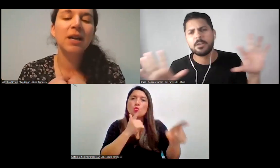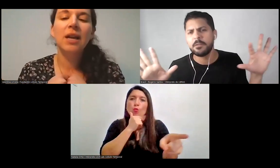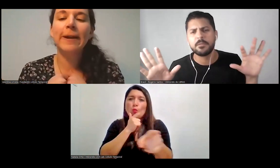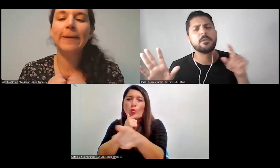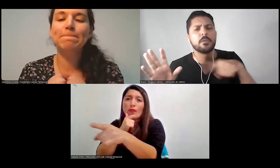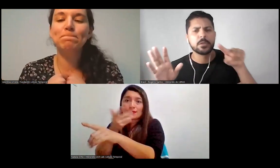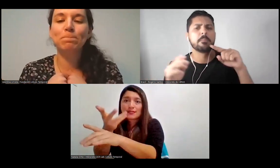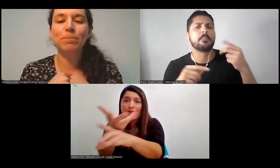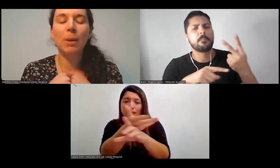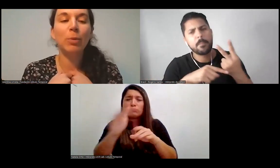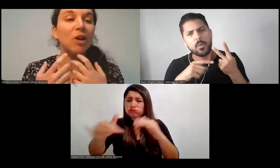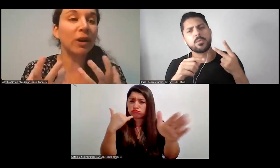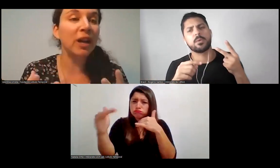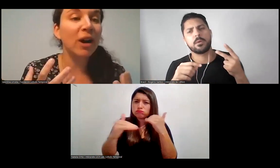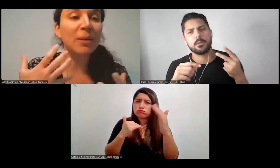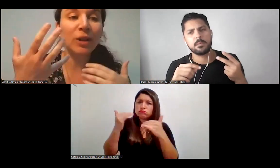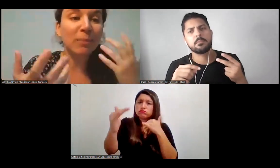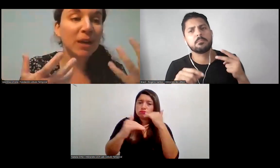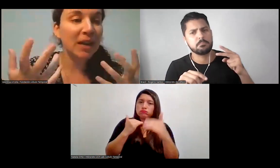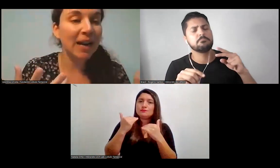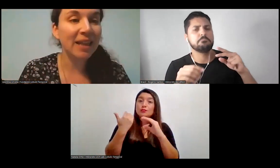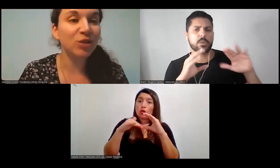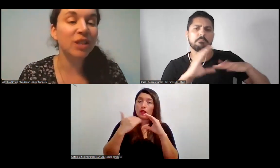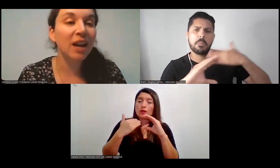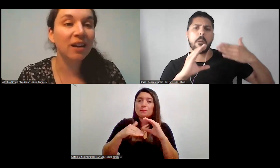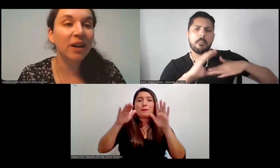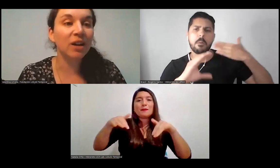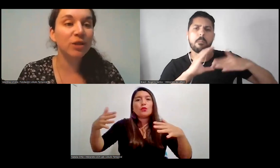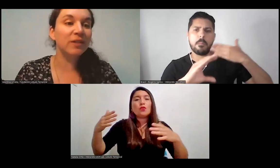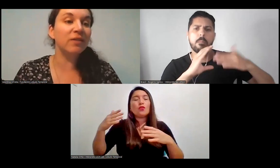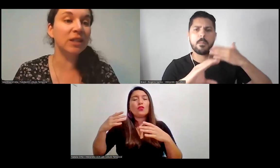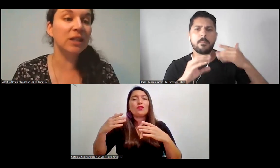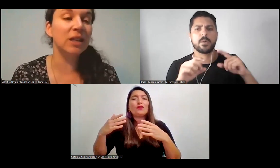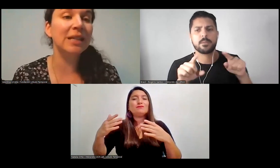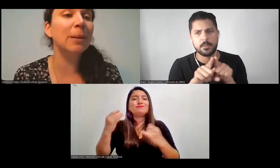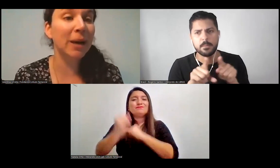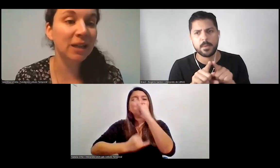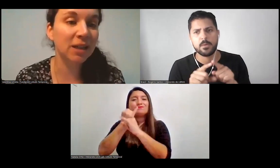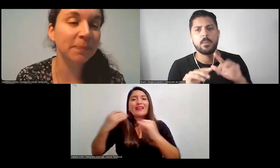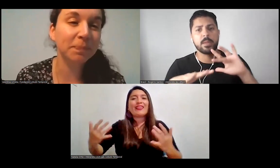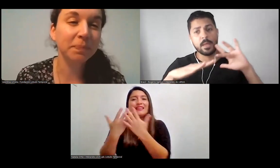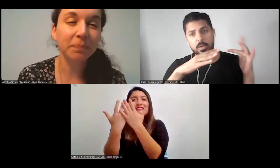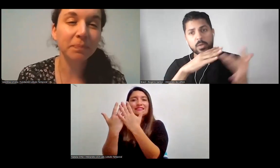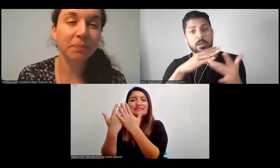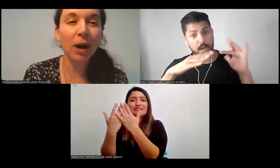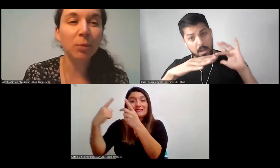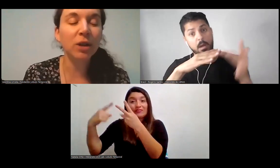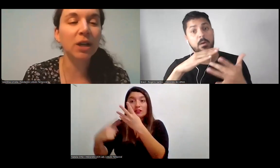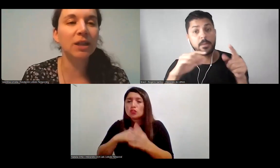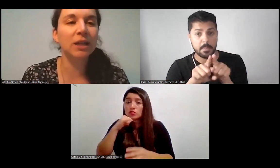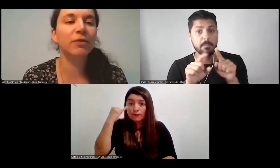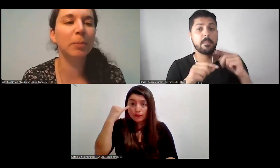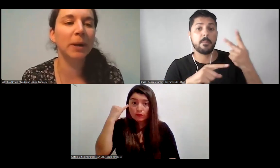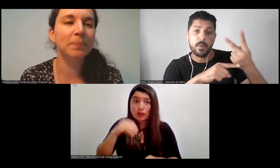también por el correo, ahí por también en las redes sociales, ¿verdad? No sé, Vivi, si te parece que lo